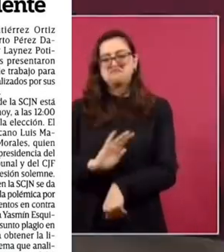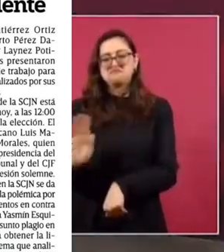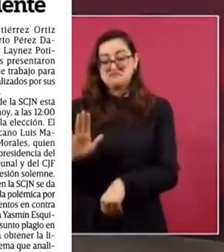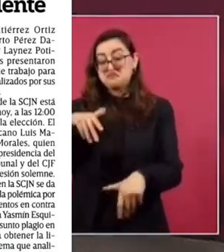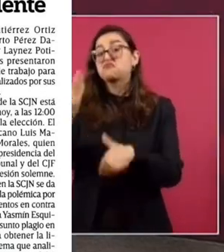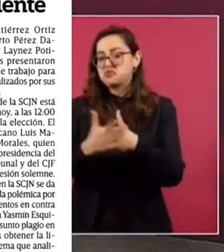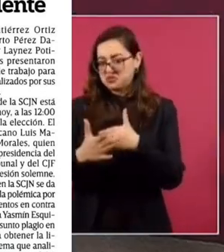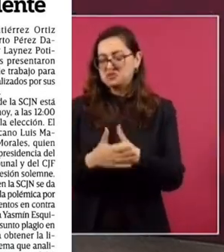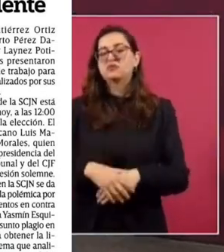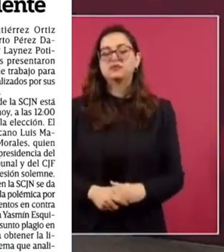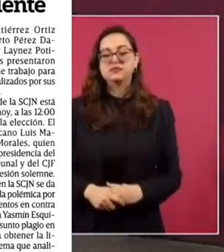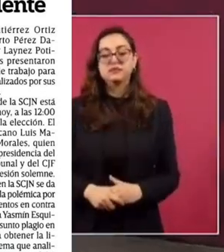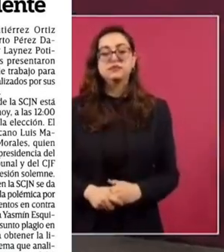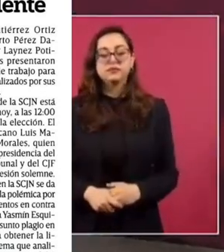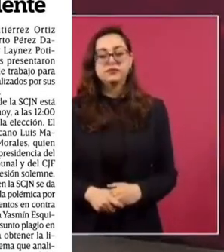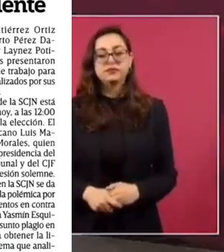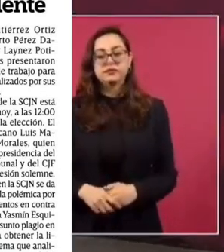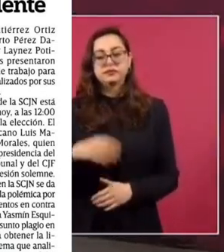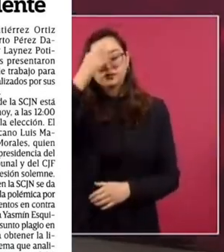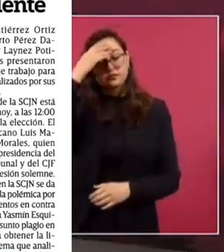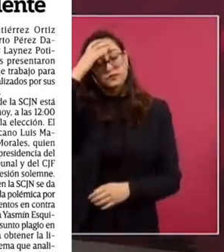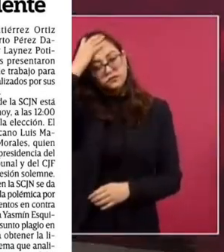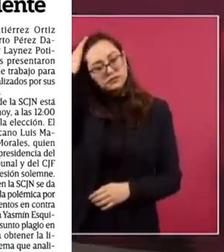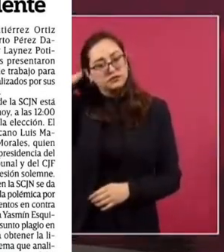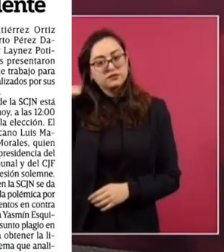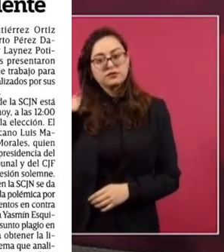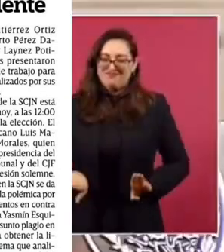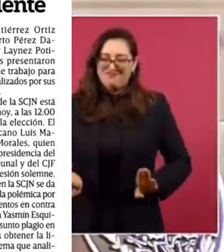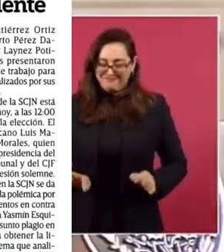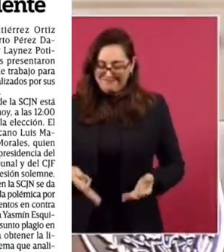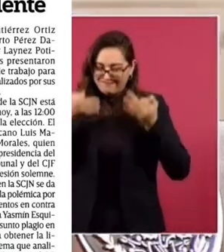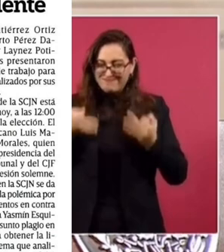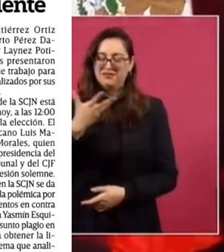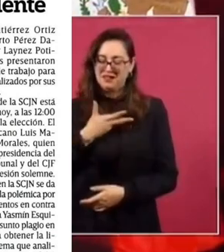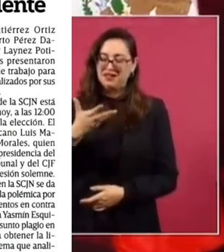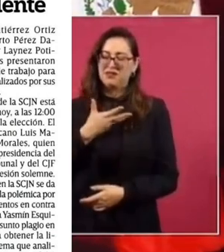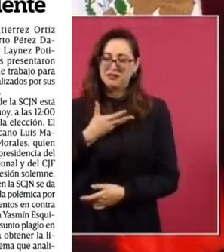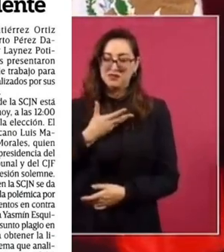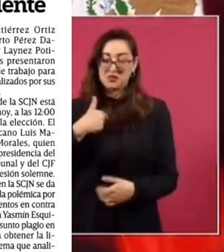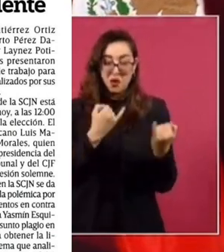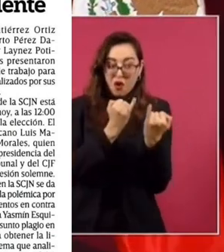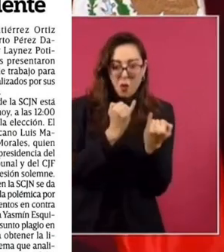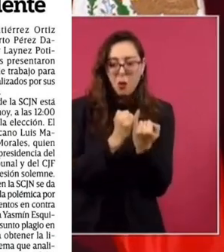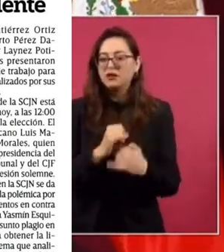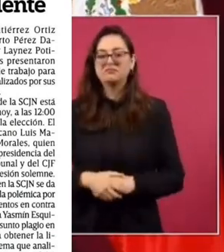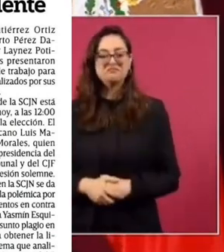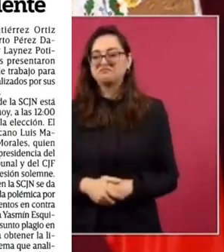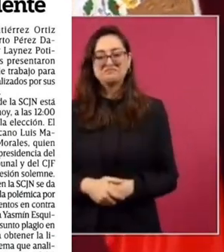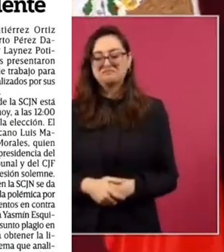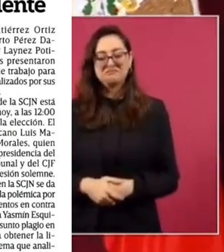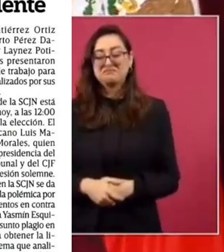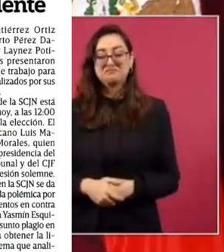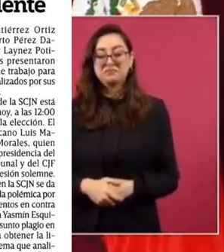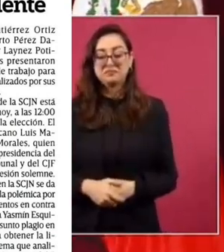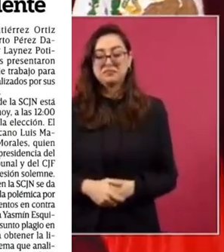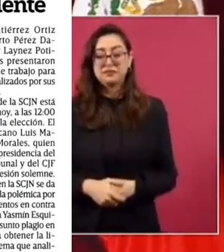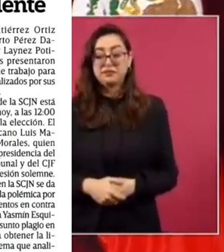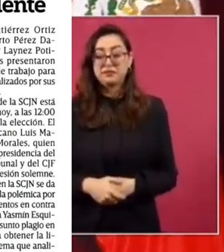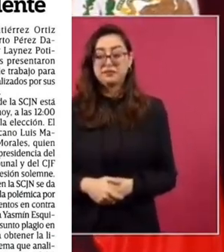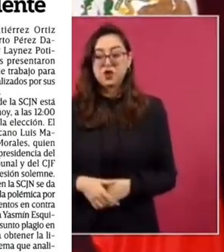señora. No tengo ahí ninguna injerencia de ningún tipo. Si yo quisiera que quedara